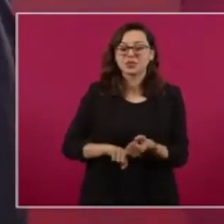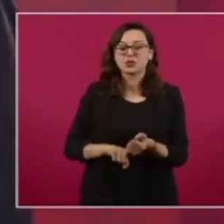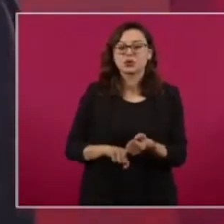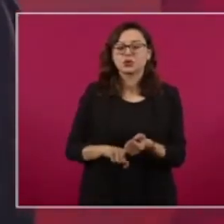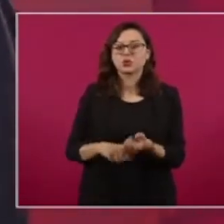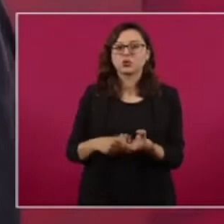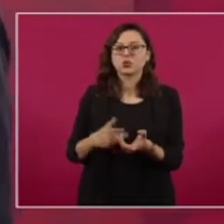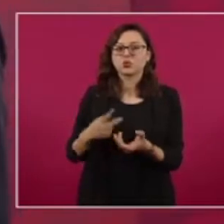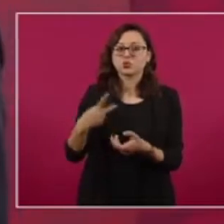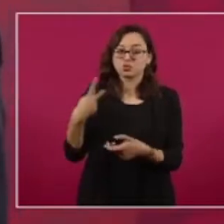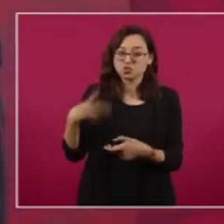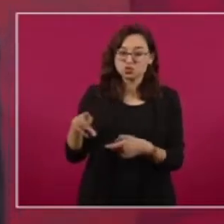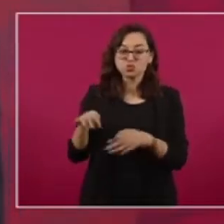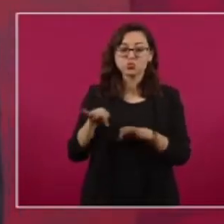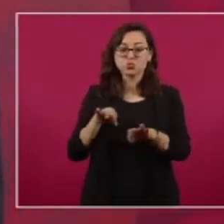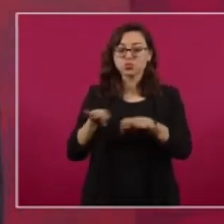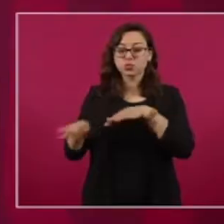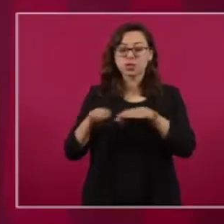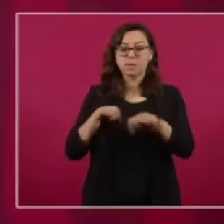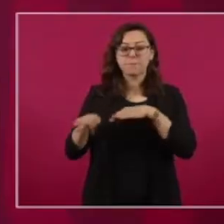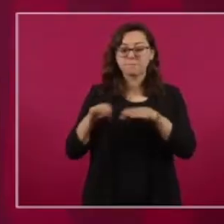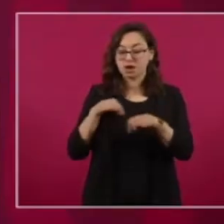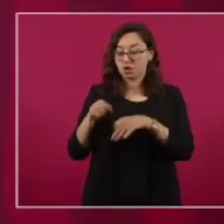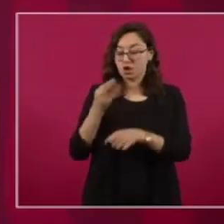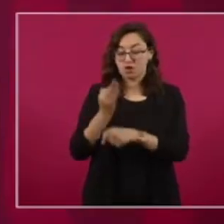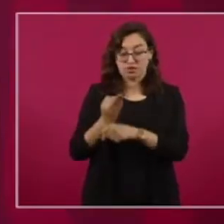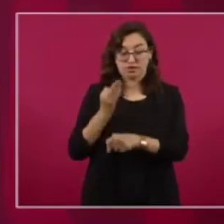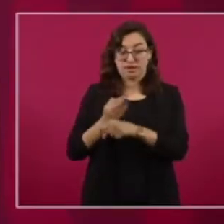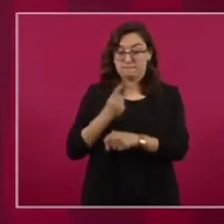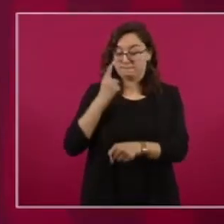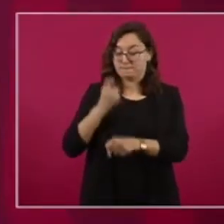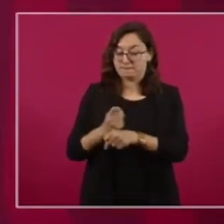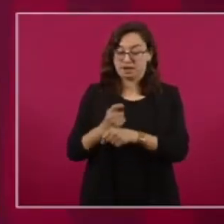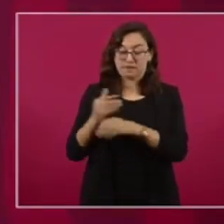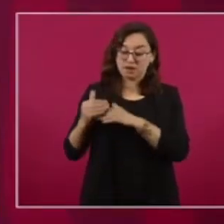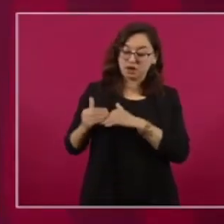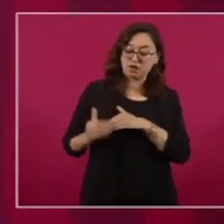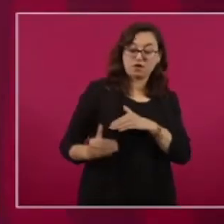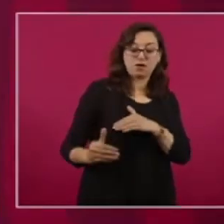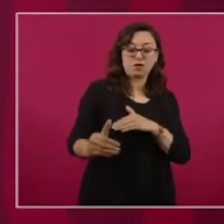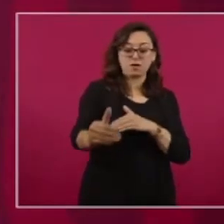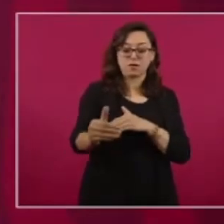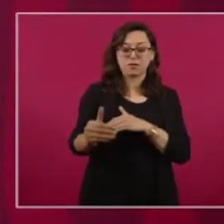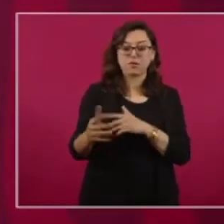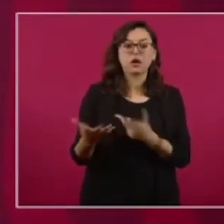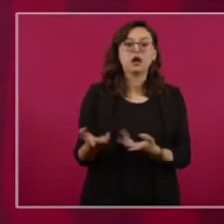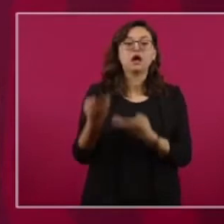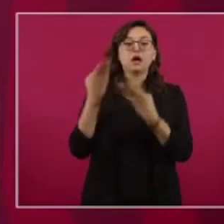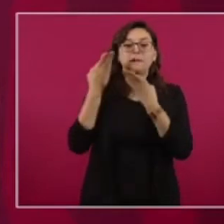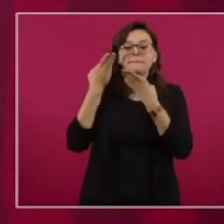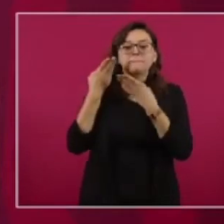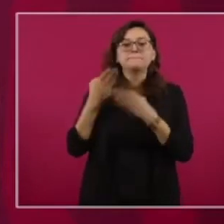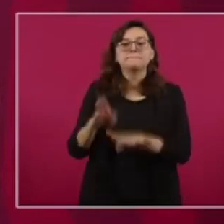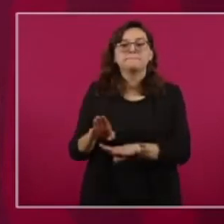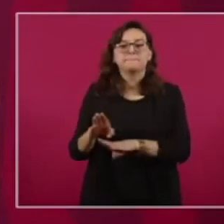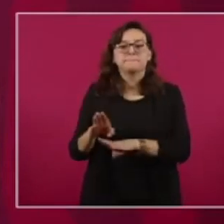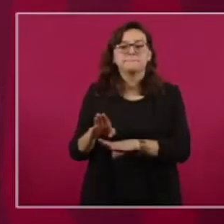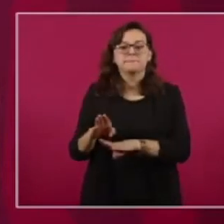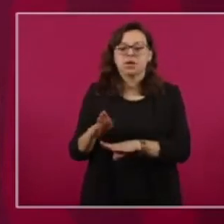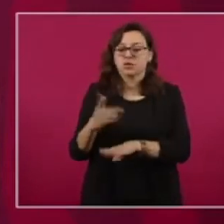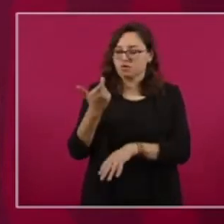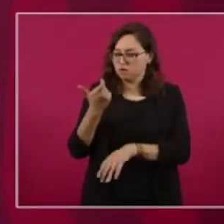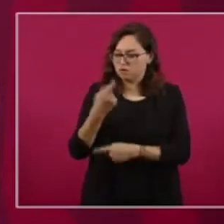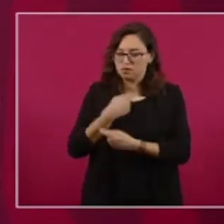dedique en una primera etapa, que se consolide como un banco para la